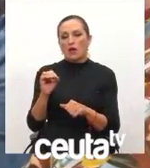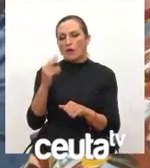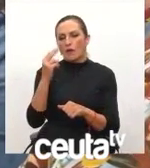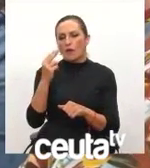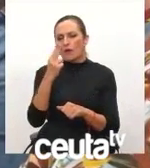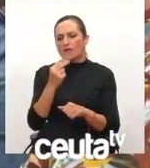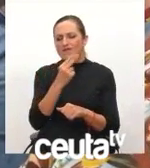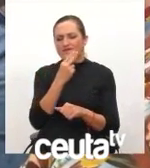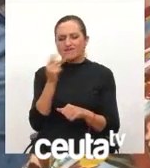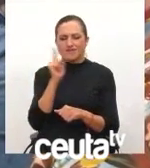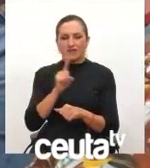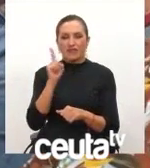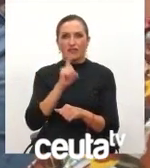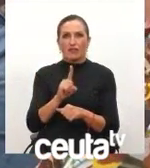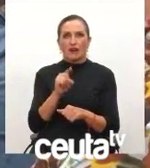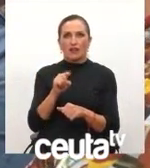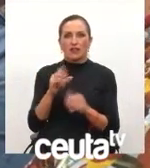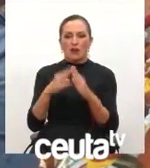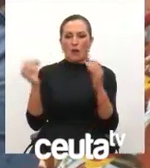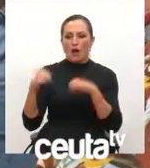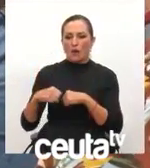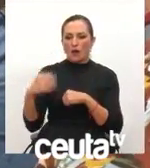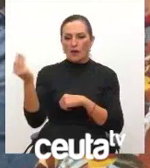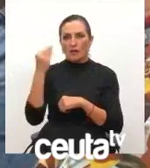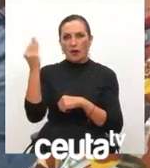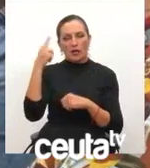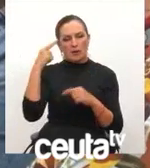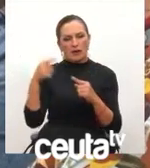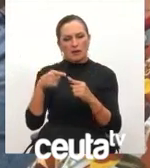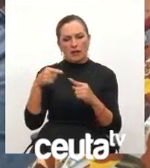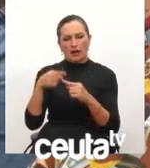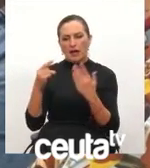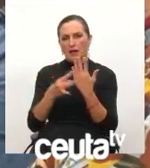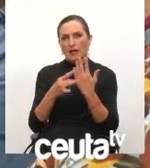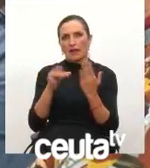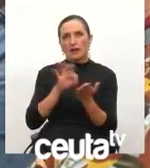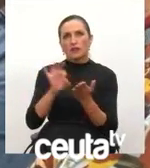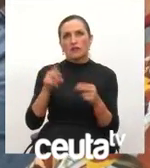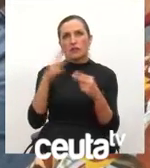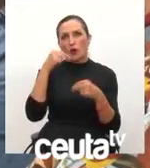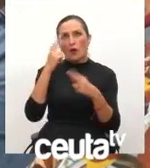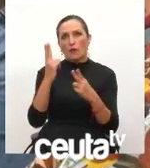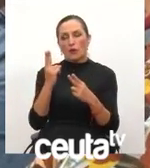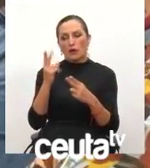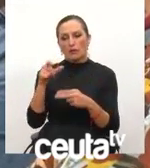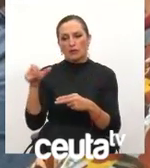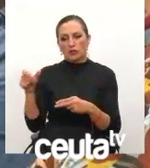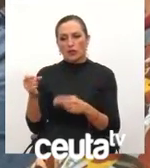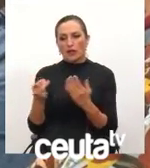reiterados incumplimientos de los acuerdos destinados a mejorar la calidad de los servicios públicos y, por tanto, de la calidad de vida de los y las